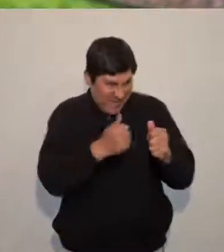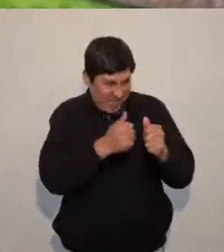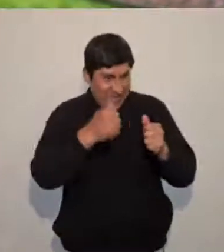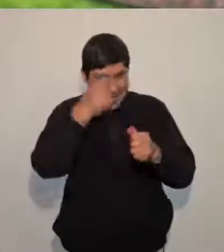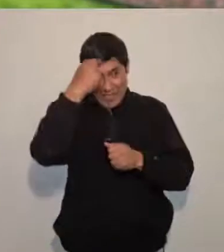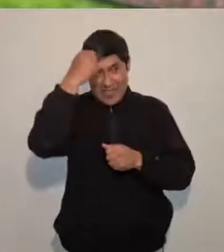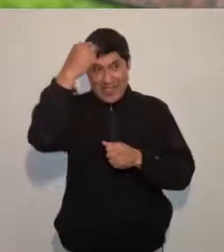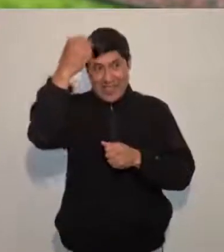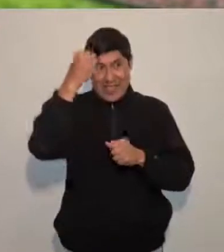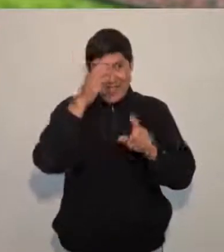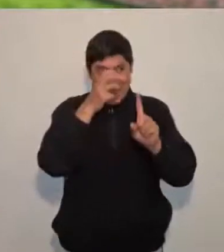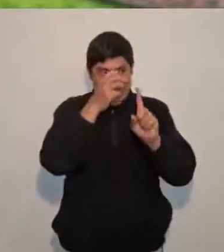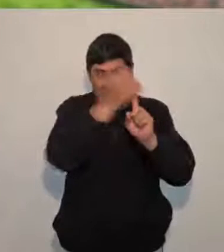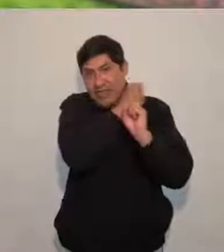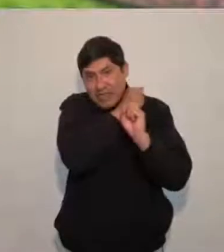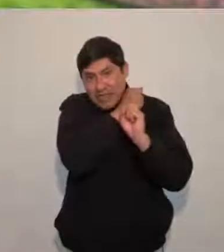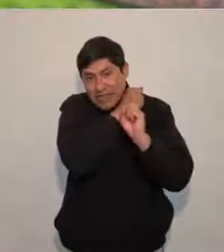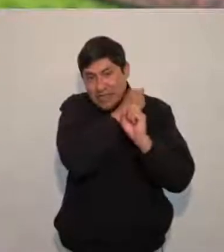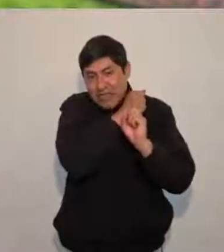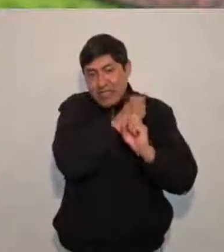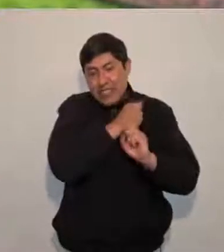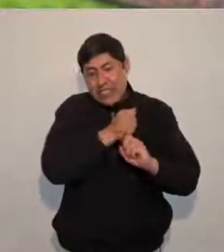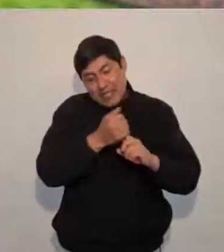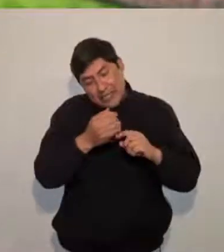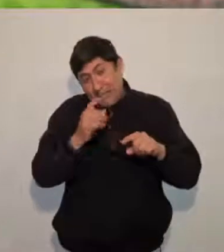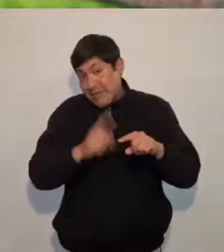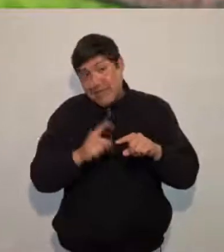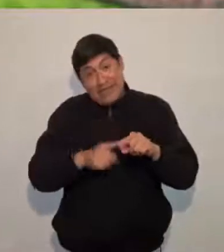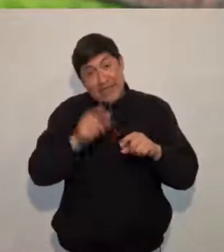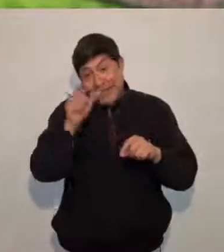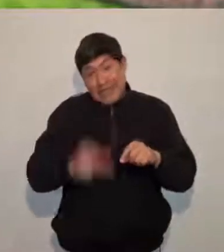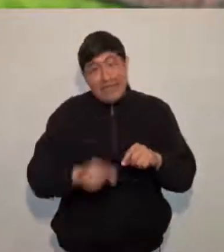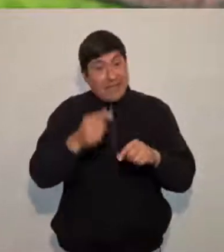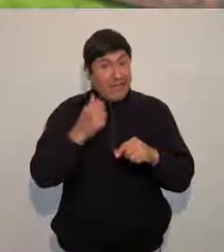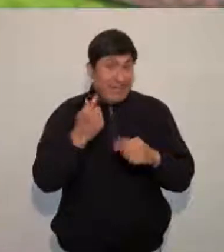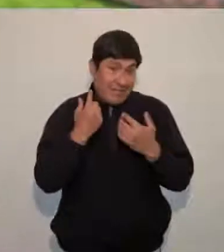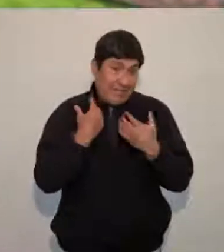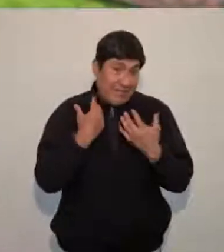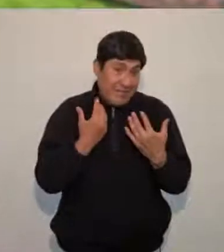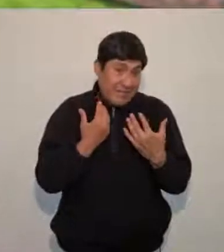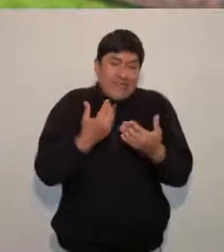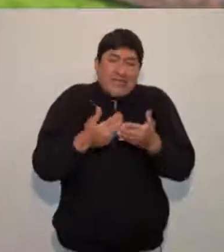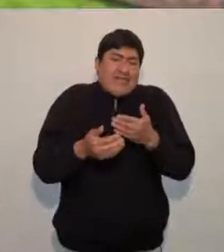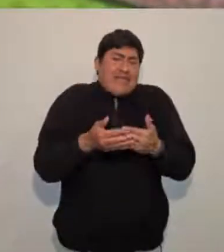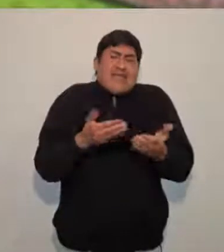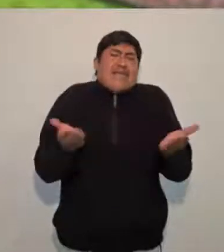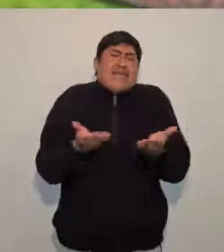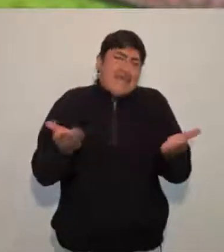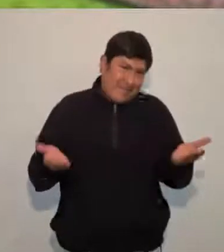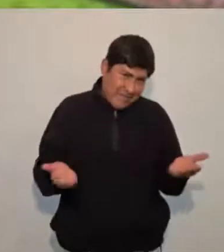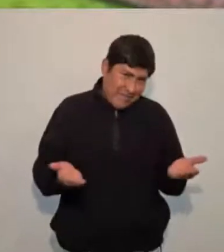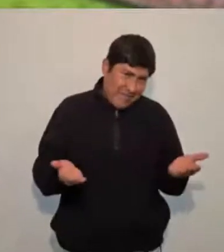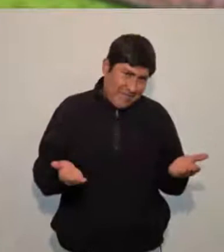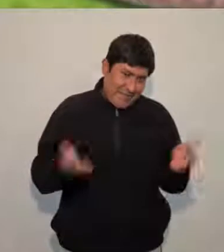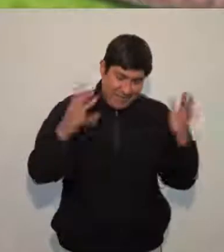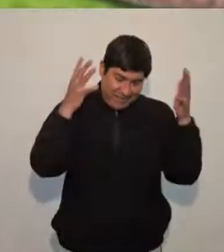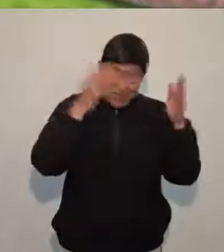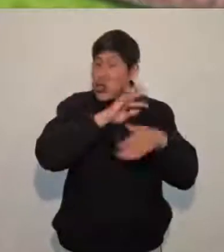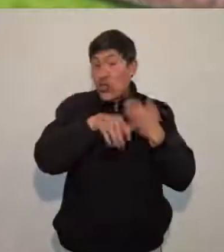nuestros sueños y alcanzarlos. Crecer depende de cada uno de nosotros. No importa de dónde somos.